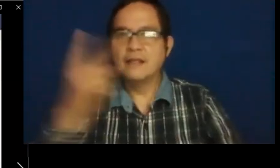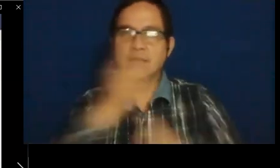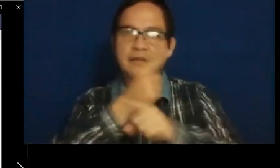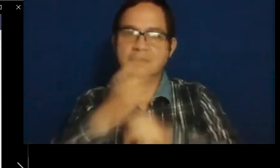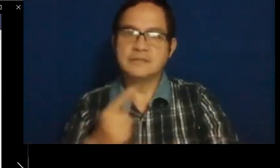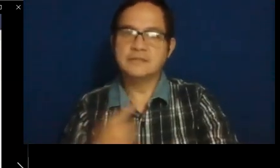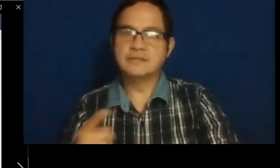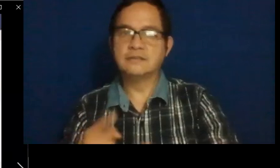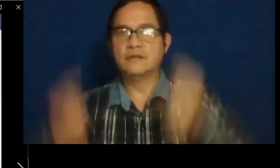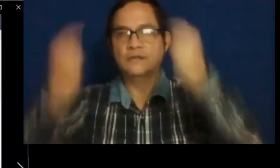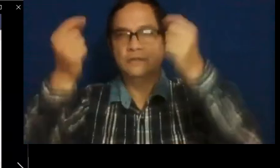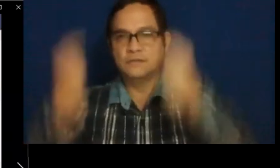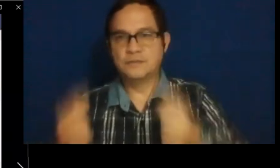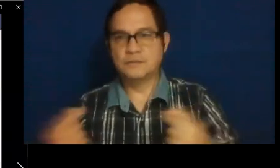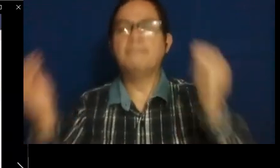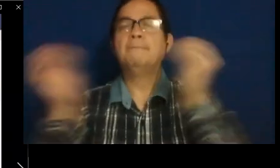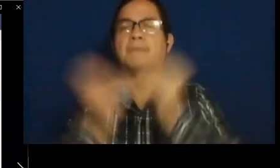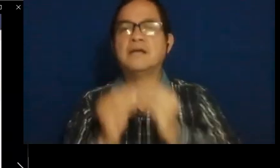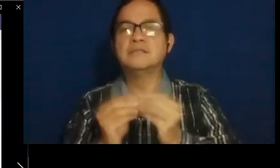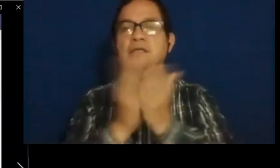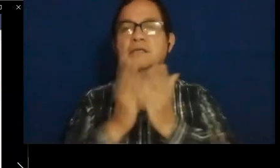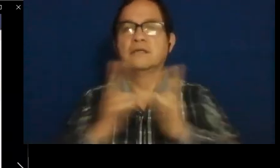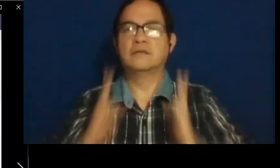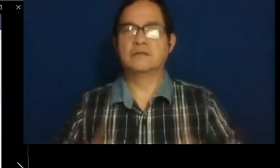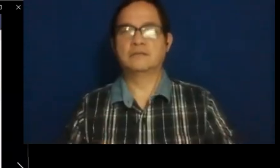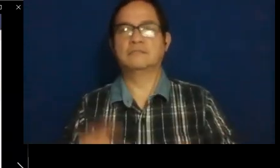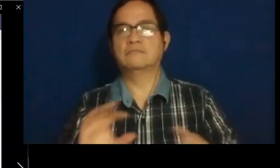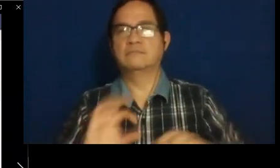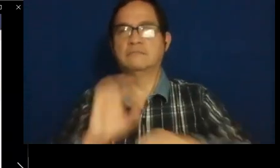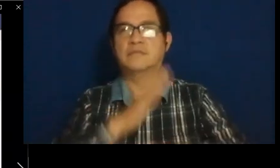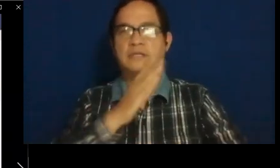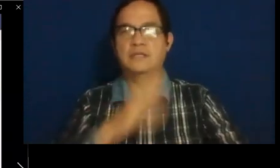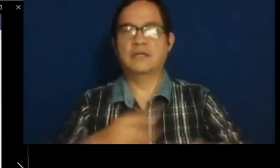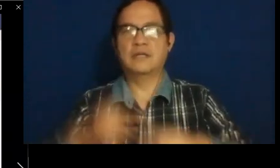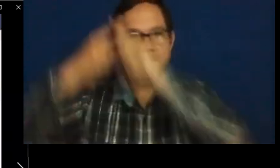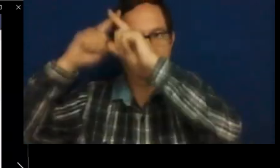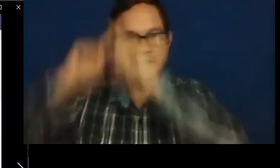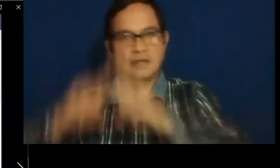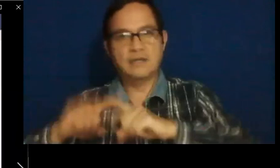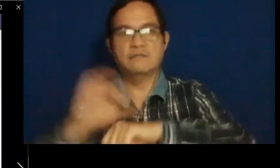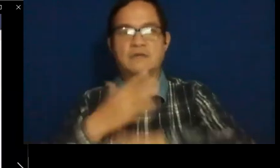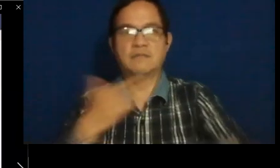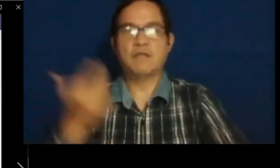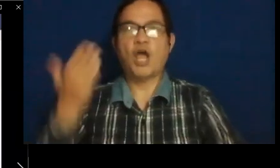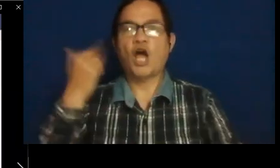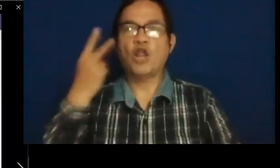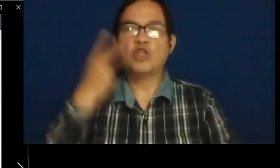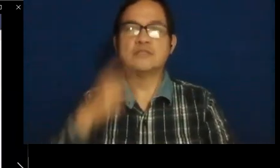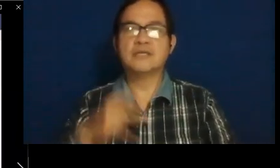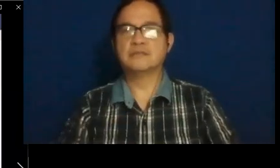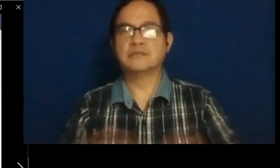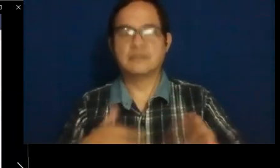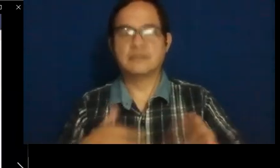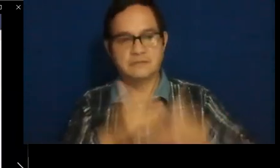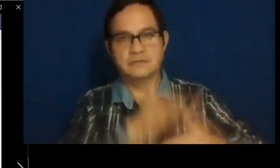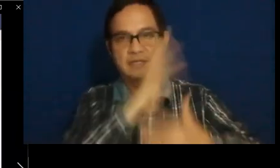de eso, súmale que tengo también estudiantes de campus virtual en cálculo diferencial y se venció la actividad de ellos hace un par de días y estoy en